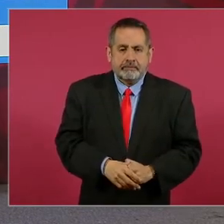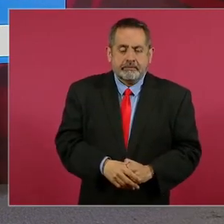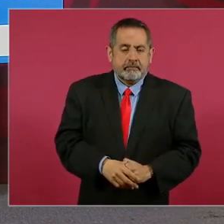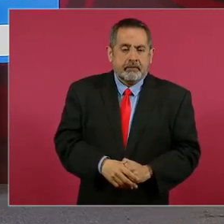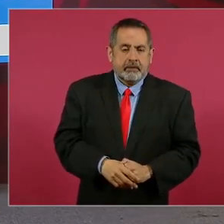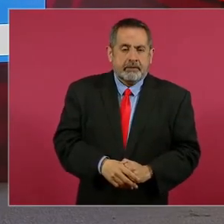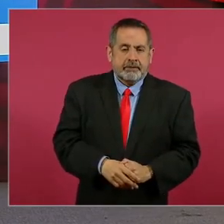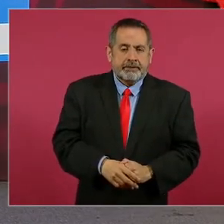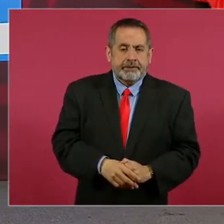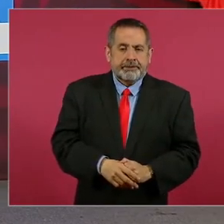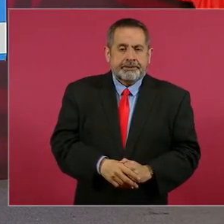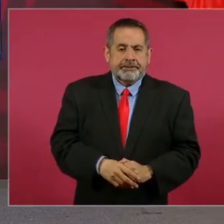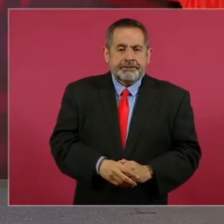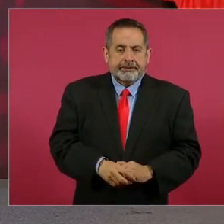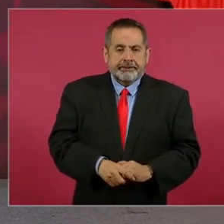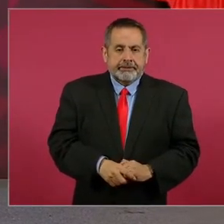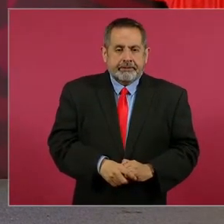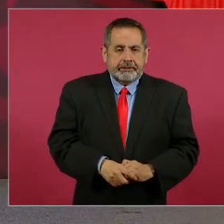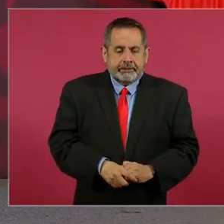Estos